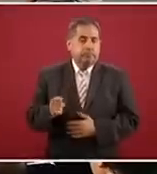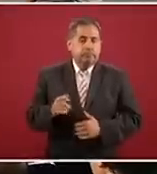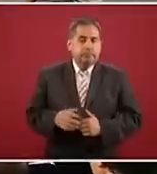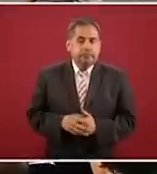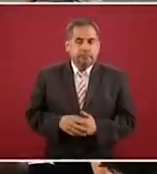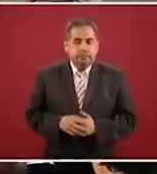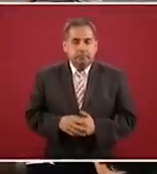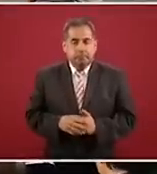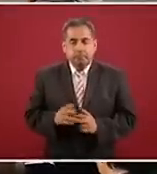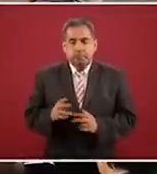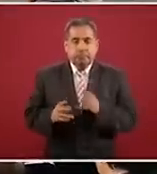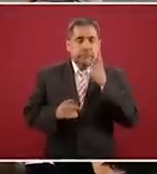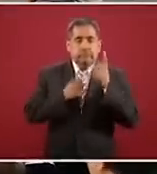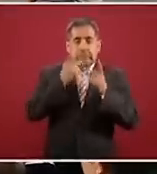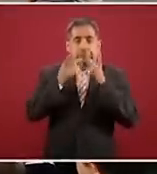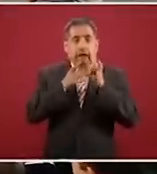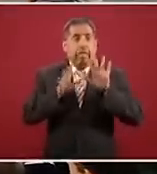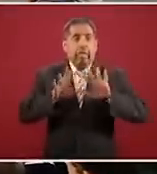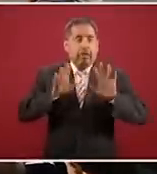porque no hablo al tanteo,